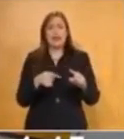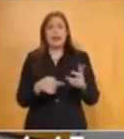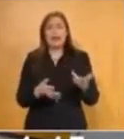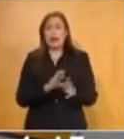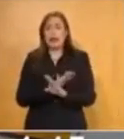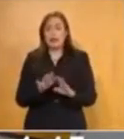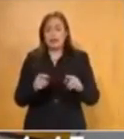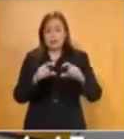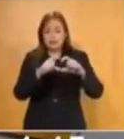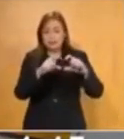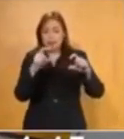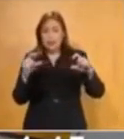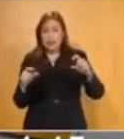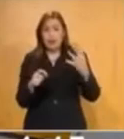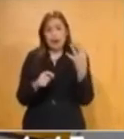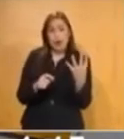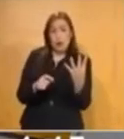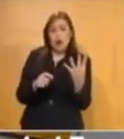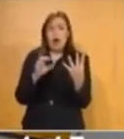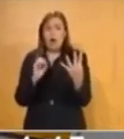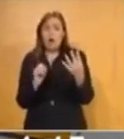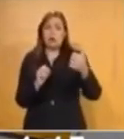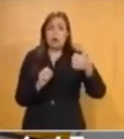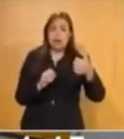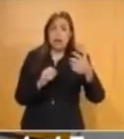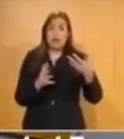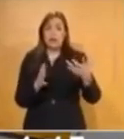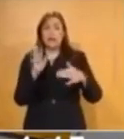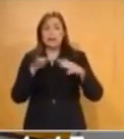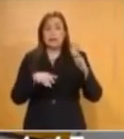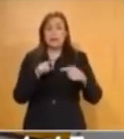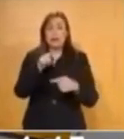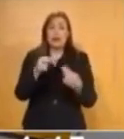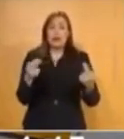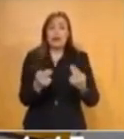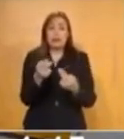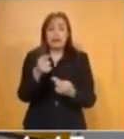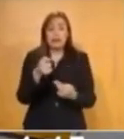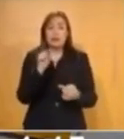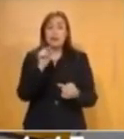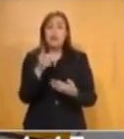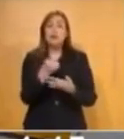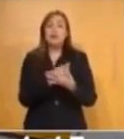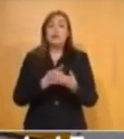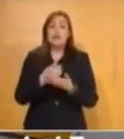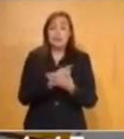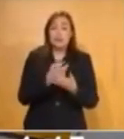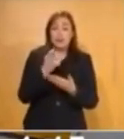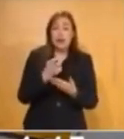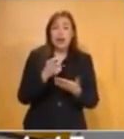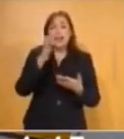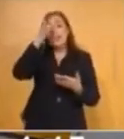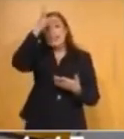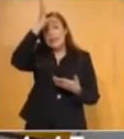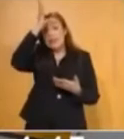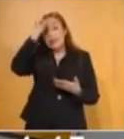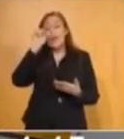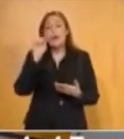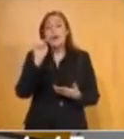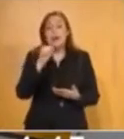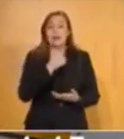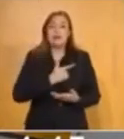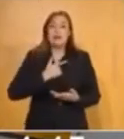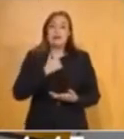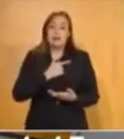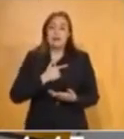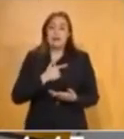tienen 4 paneles, otras que tenían tal vez 6, etc. Entonces tú vas a dibujar esos paneles de acuerdo a tu gusto. Lo puedes